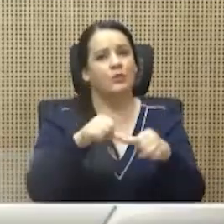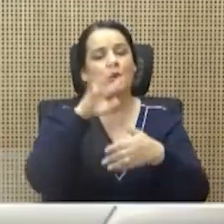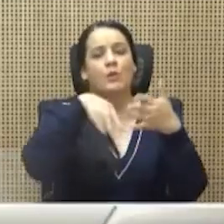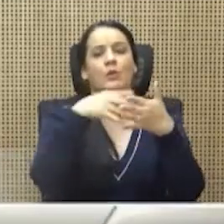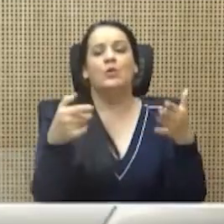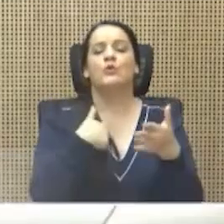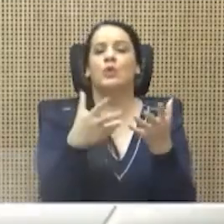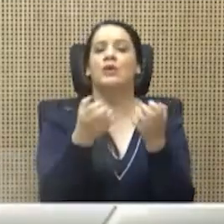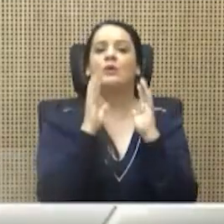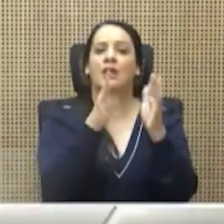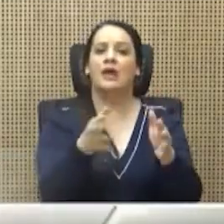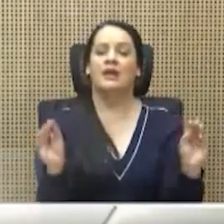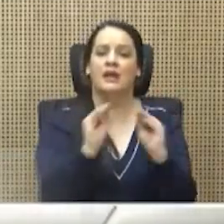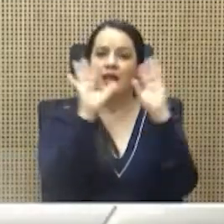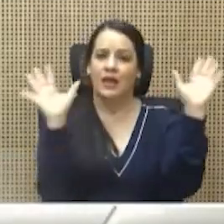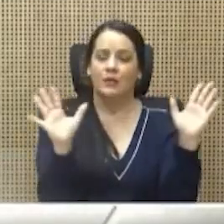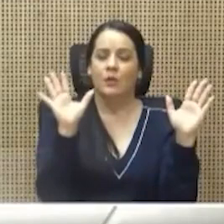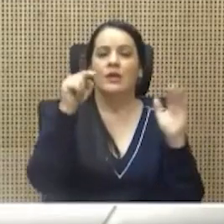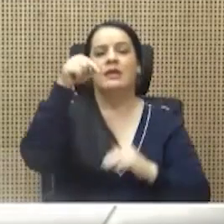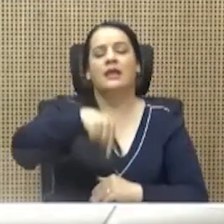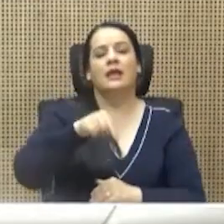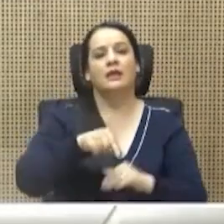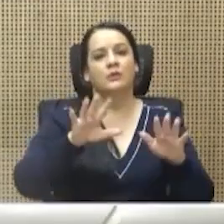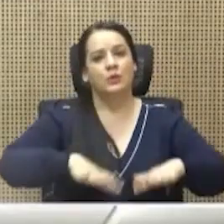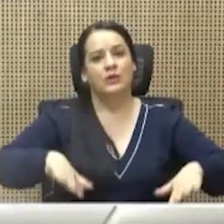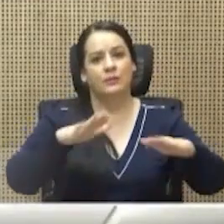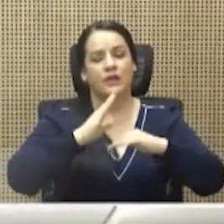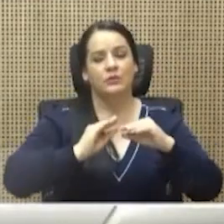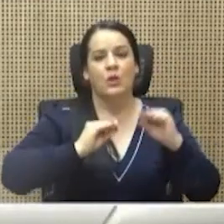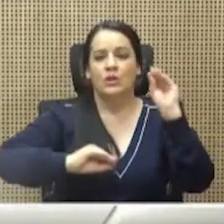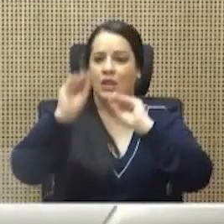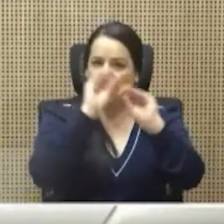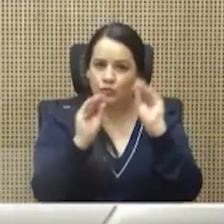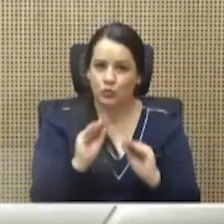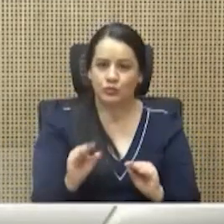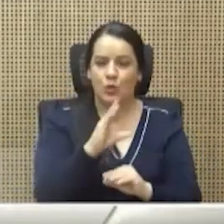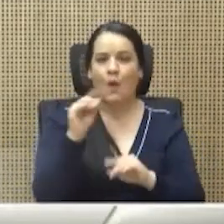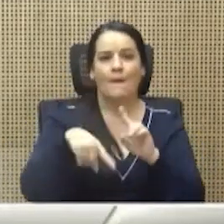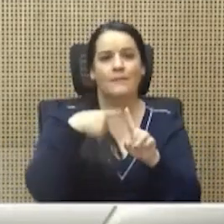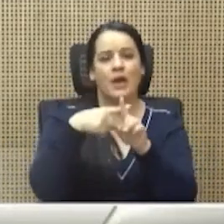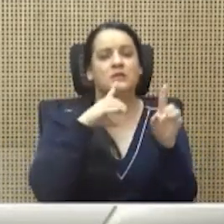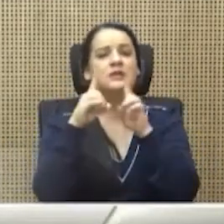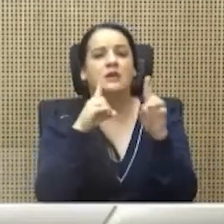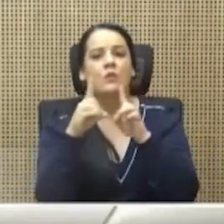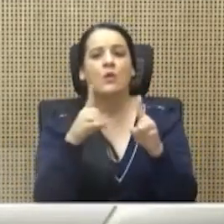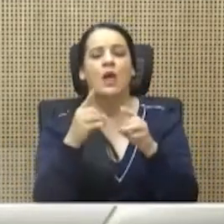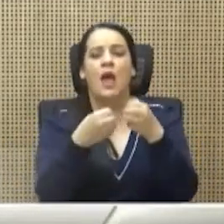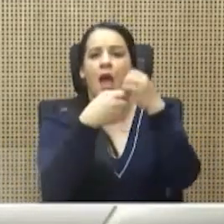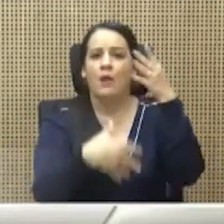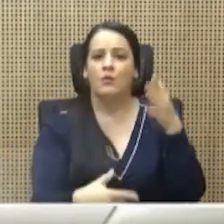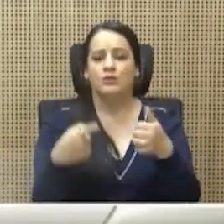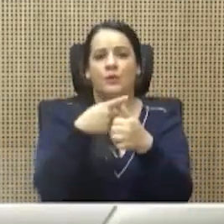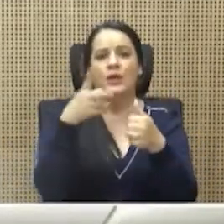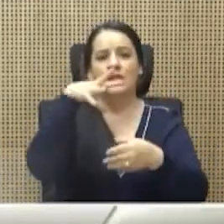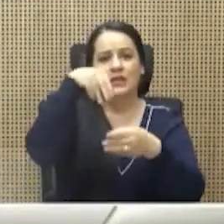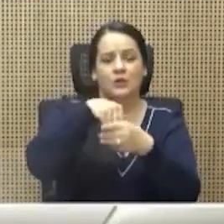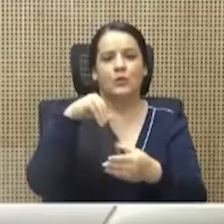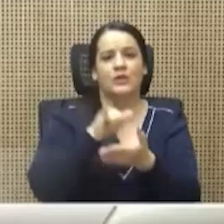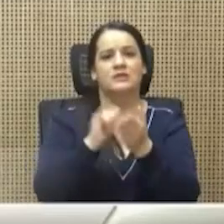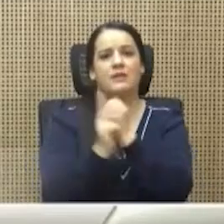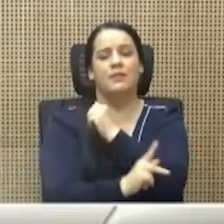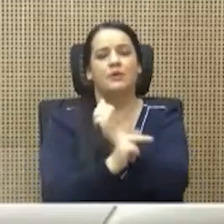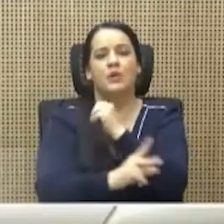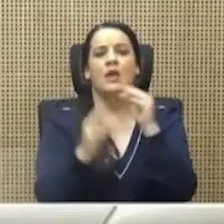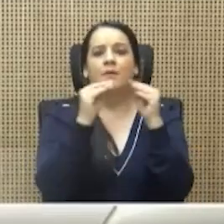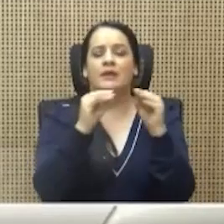dejar claro y latente que acá es un espacio de construcción y de diálogo y que hay muchísimas prioridades dentro de este país más que